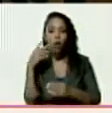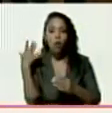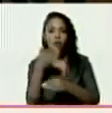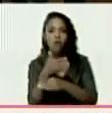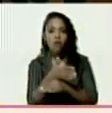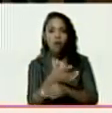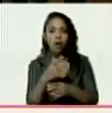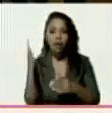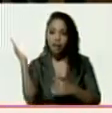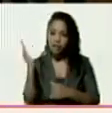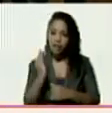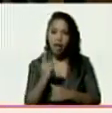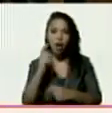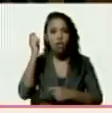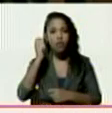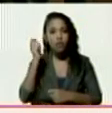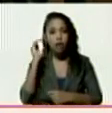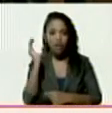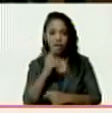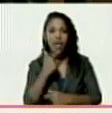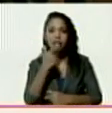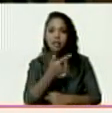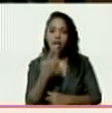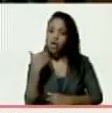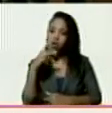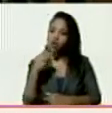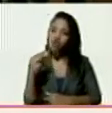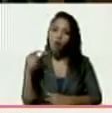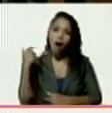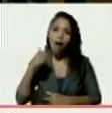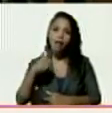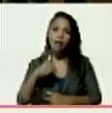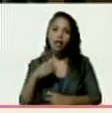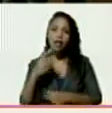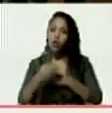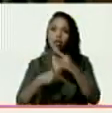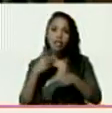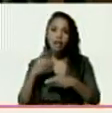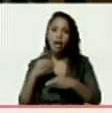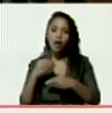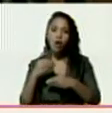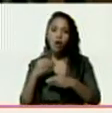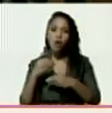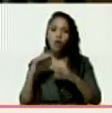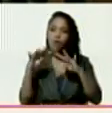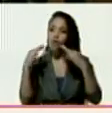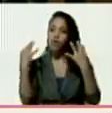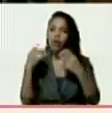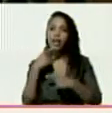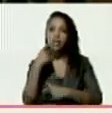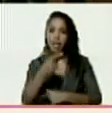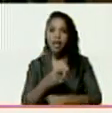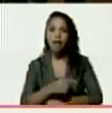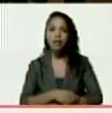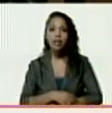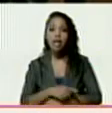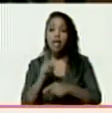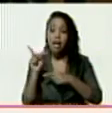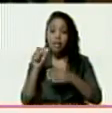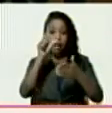diputado Stalin González, a decir que no estaban aquí y que no formaron parte del quórum. Que salgan a decir,